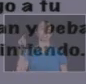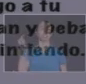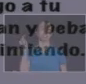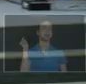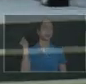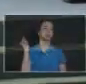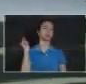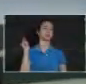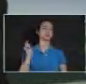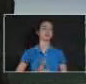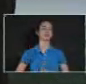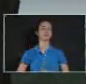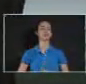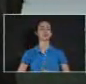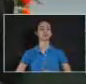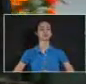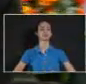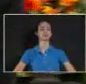A ver.